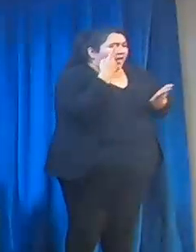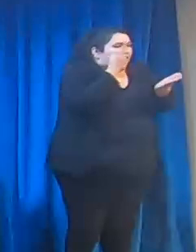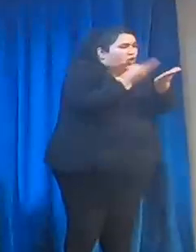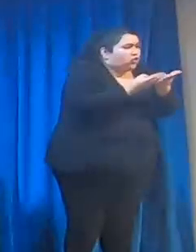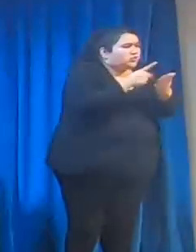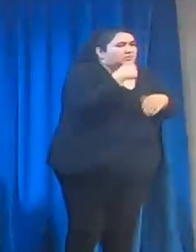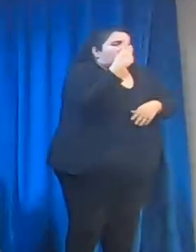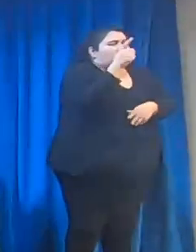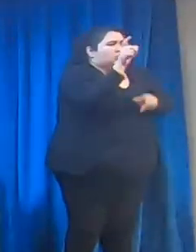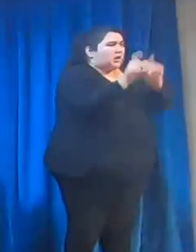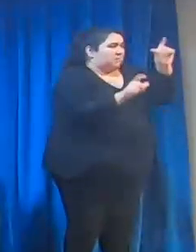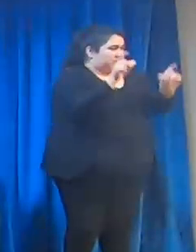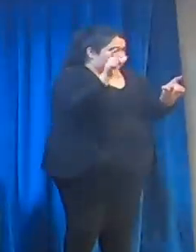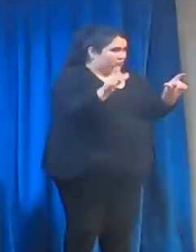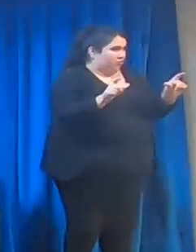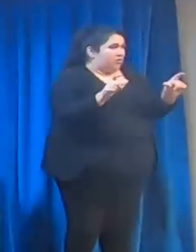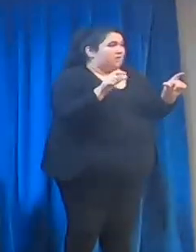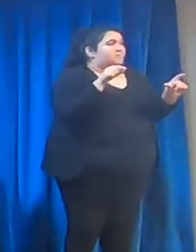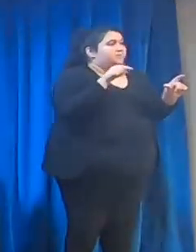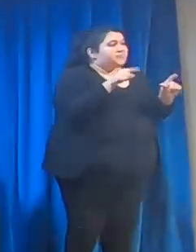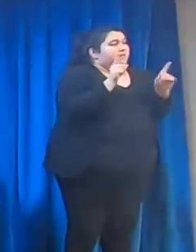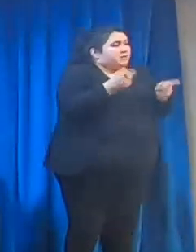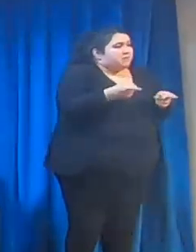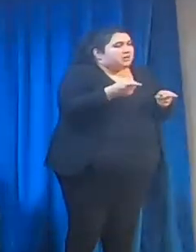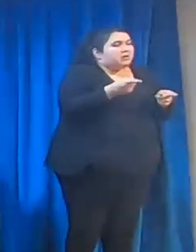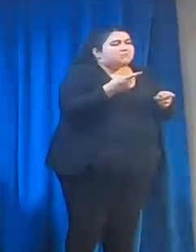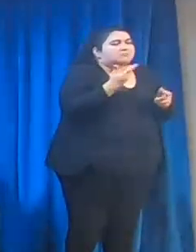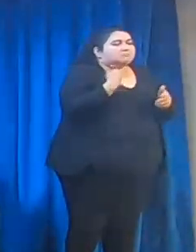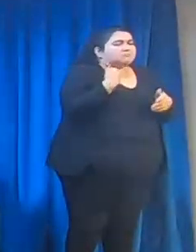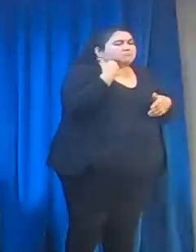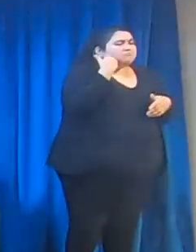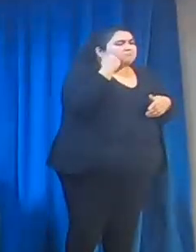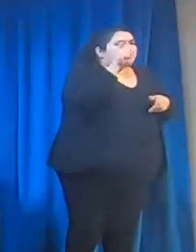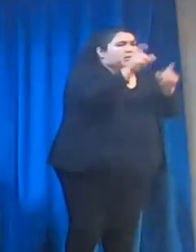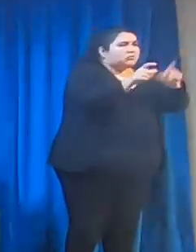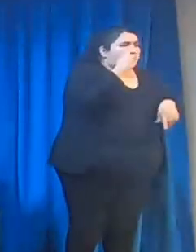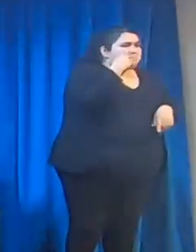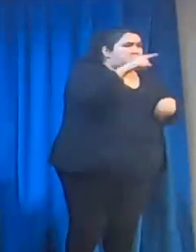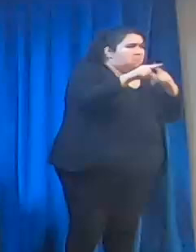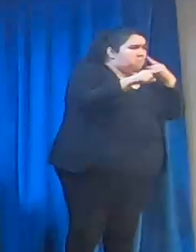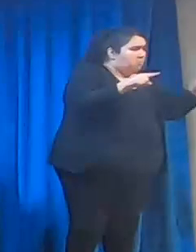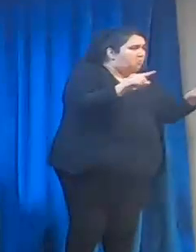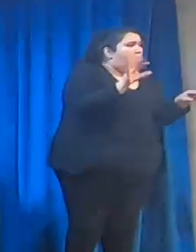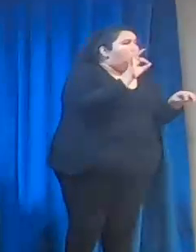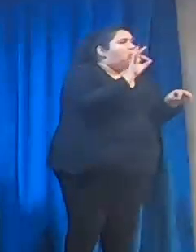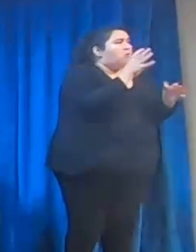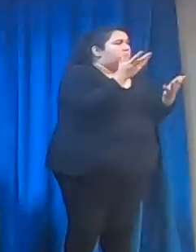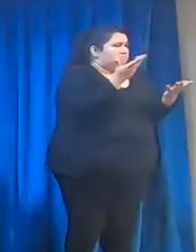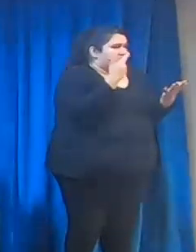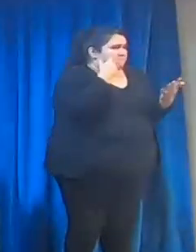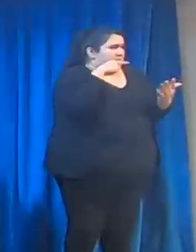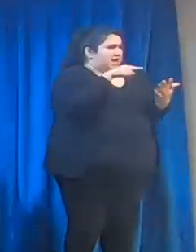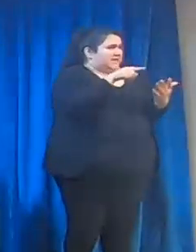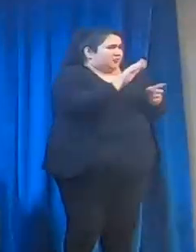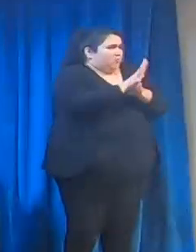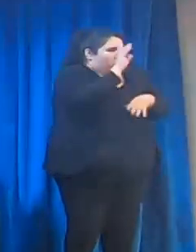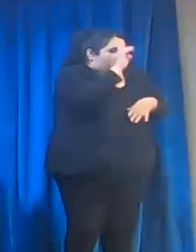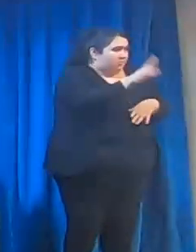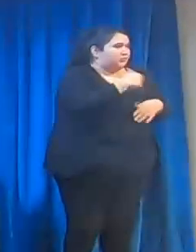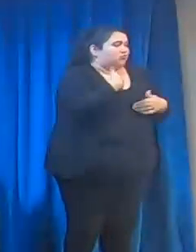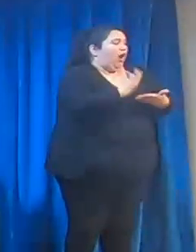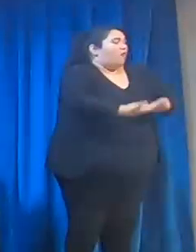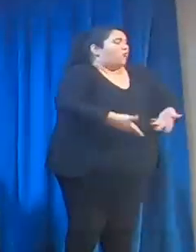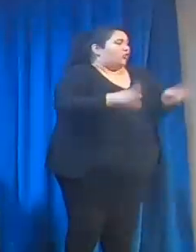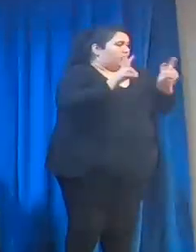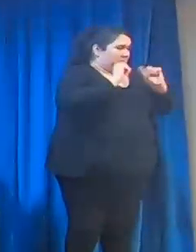a los otros, incluso cuando nos encontramos con personas que no conocemos, antes desconocidos. No quiero aburrirlos con esto,